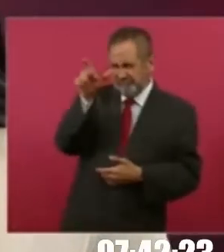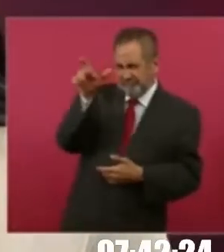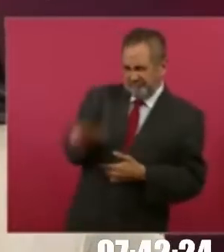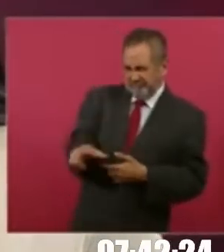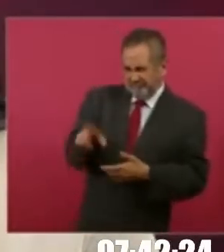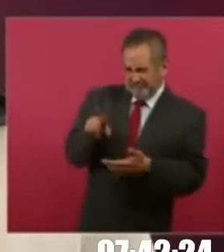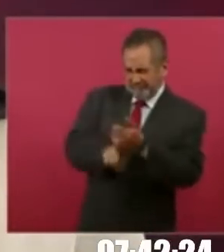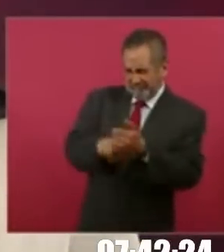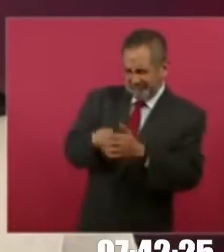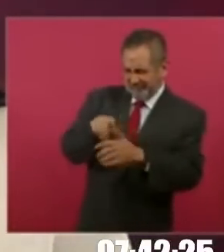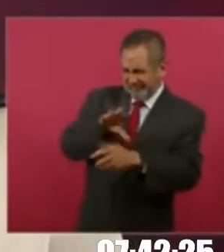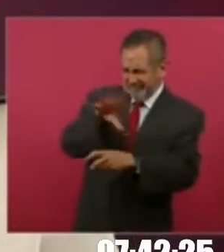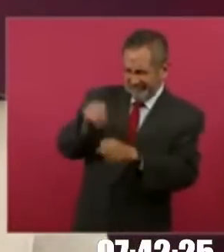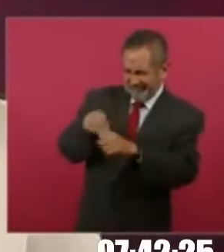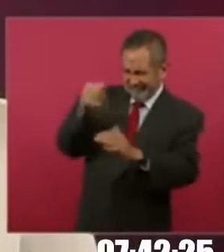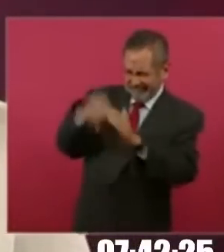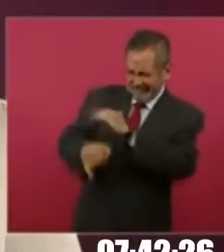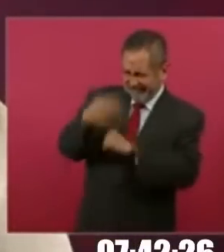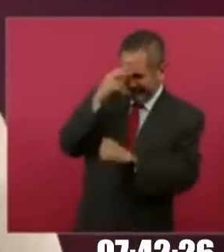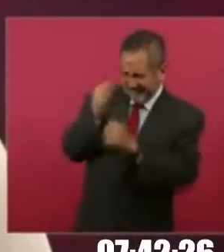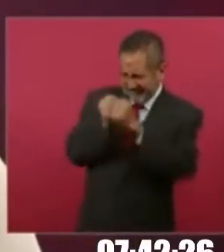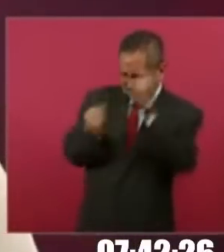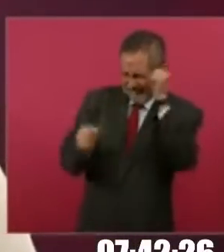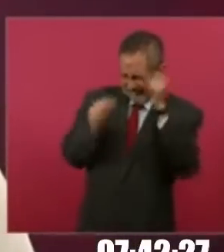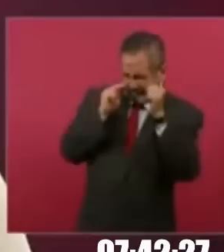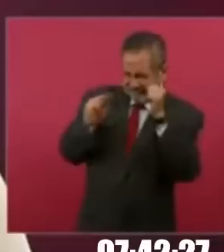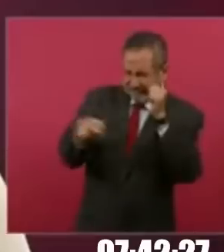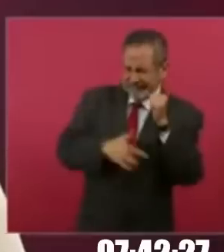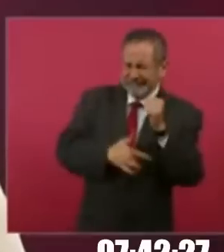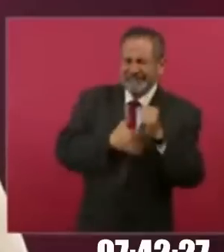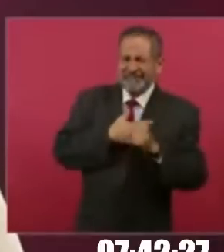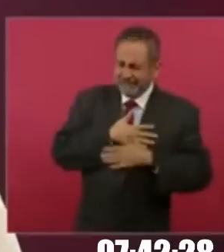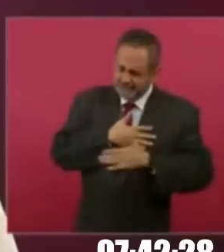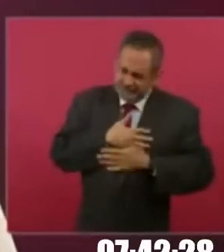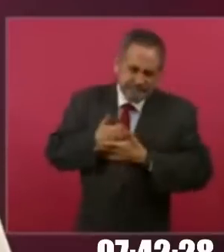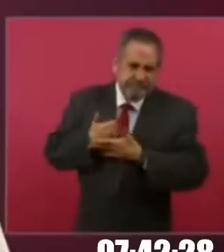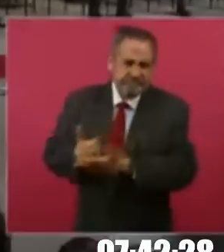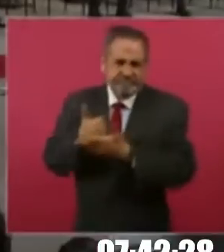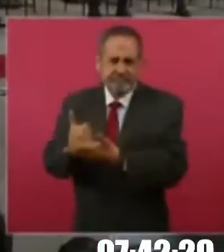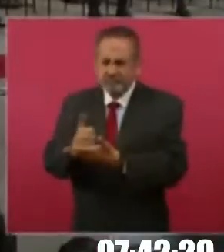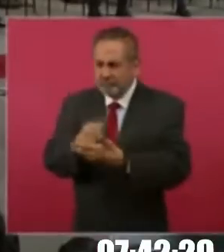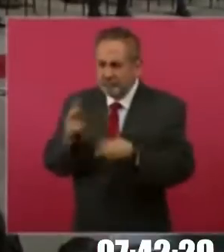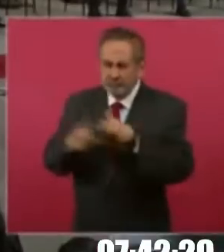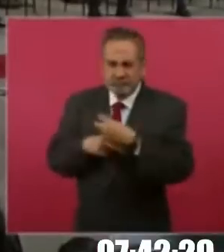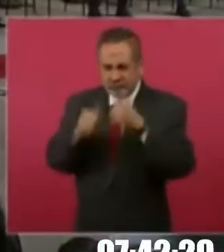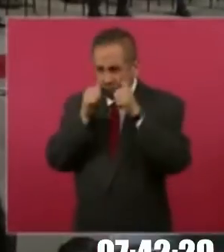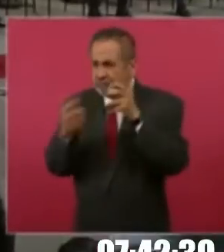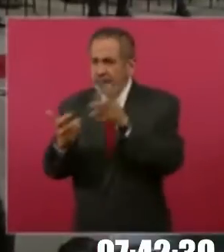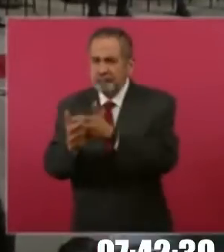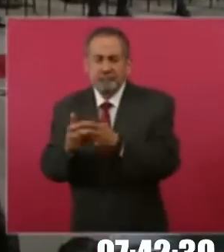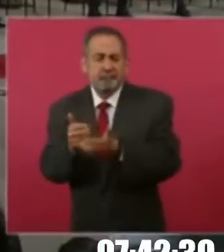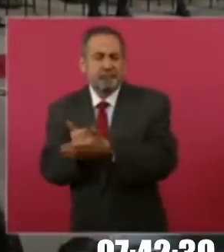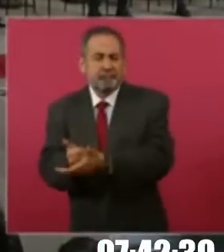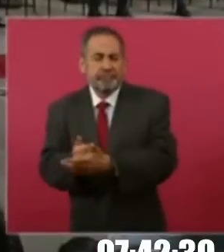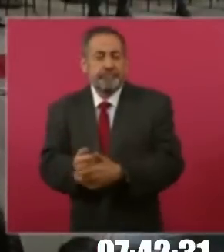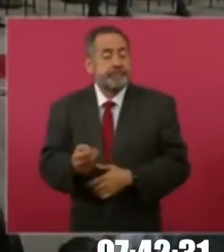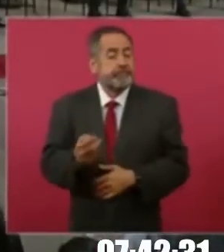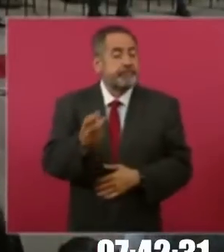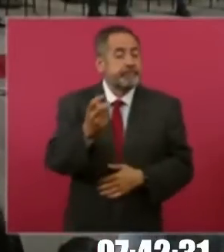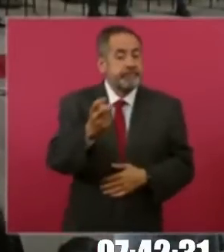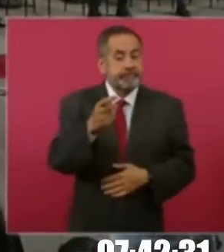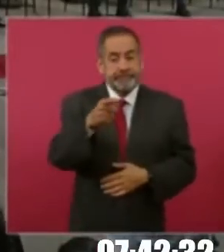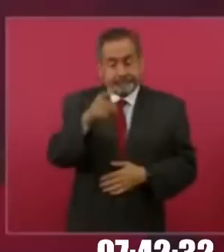profundo el alma de los mexicanos y lo que nos duele y actúa en consecuencia por eso Cuando